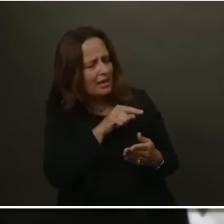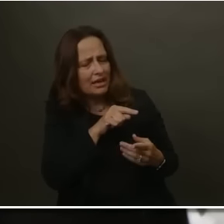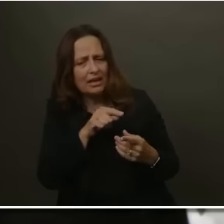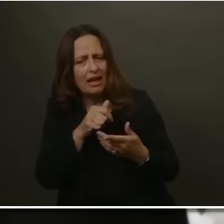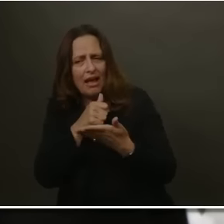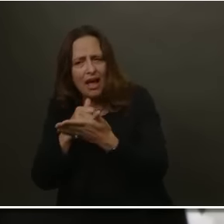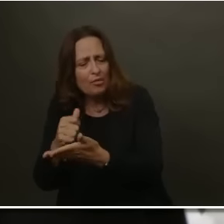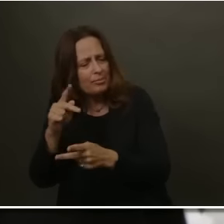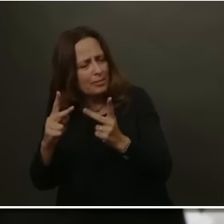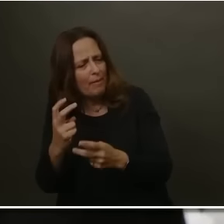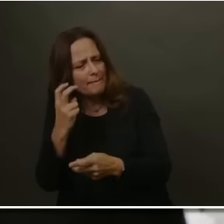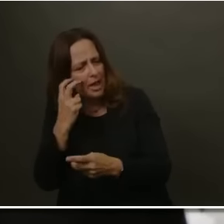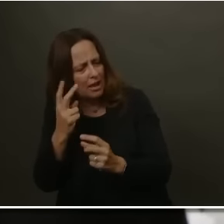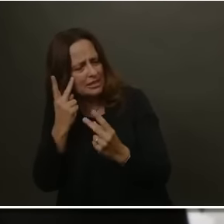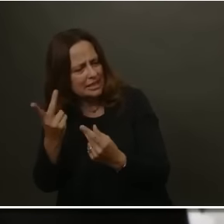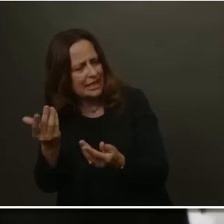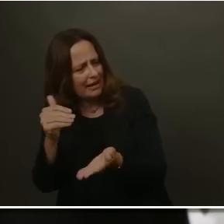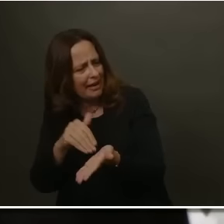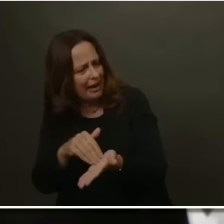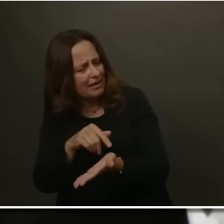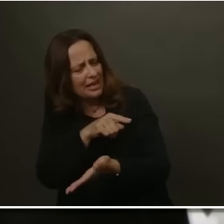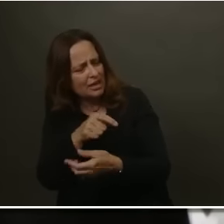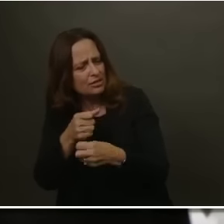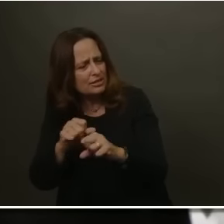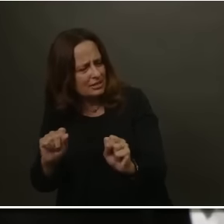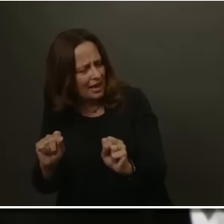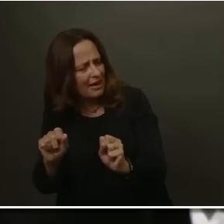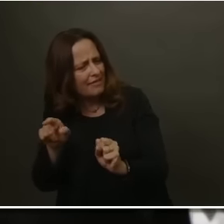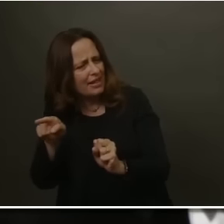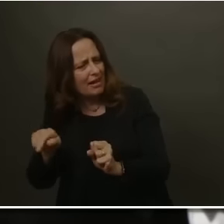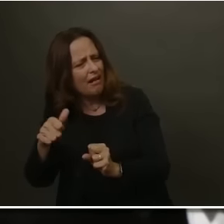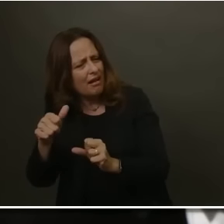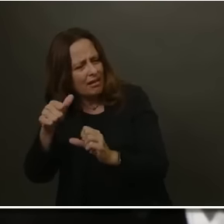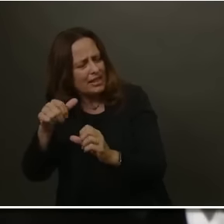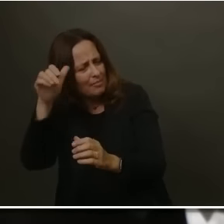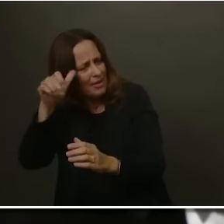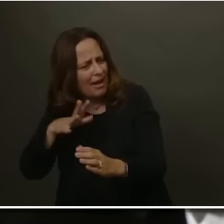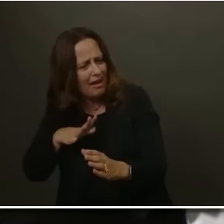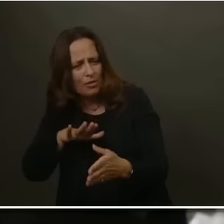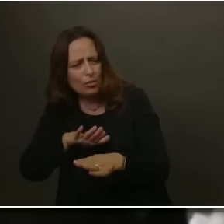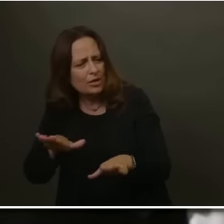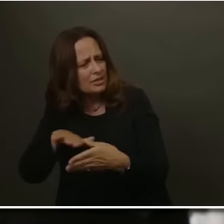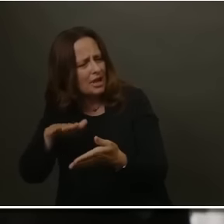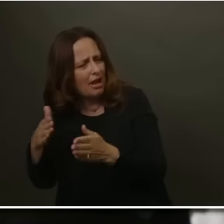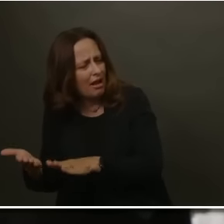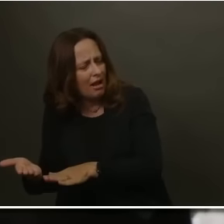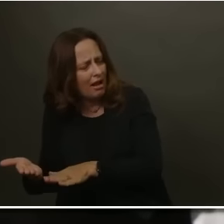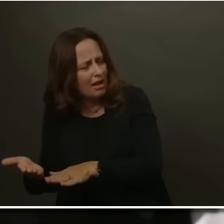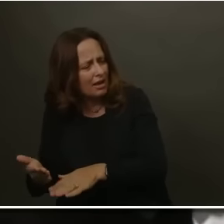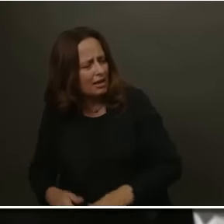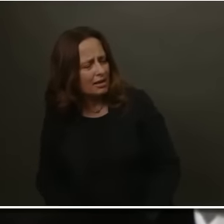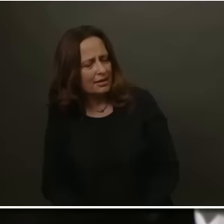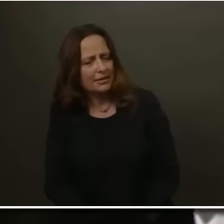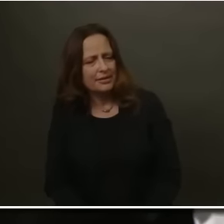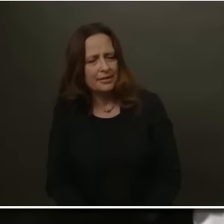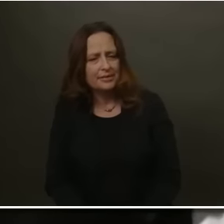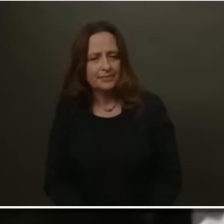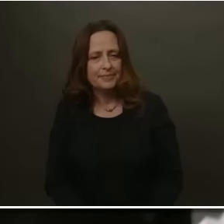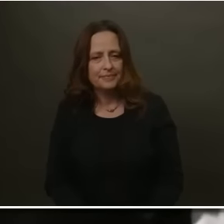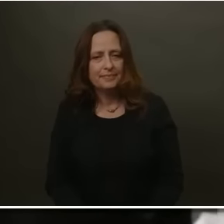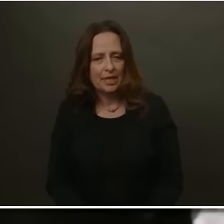amaba." Y algunos de ellos dijeron, "¿No podía este que abrió los ojos del ciego haber